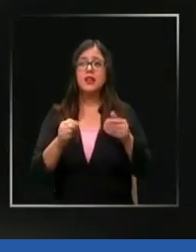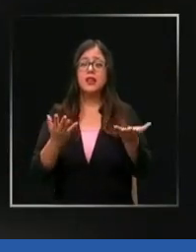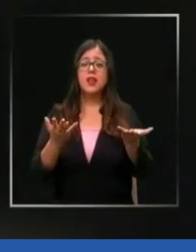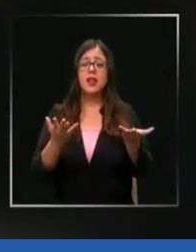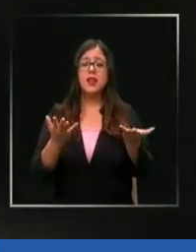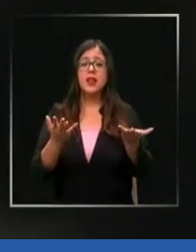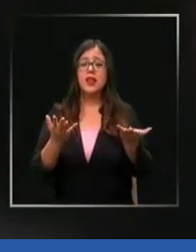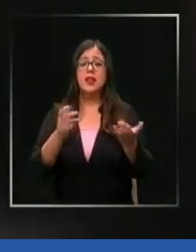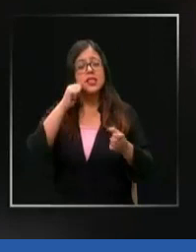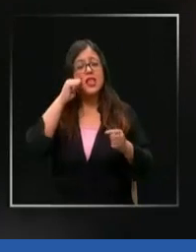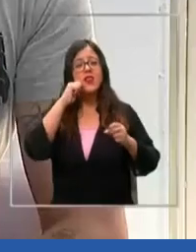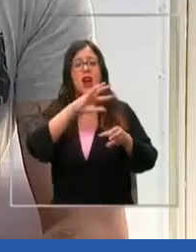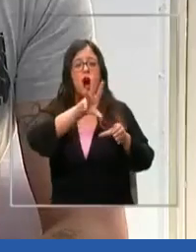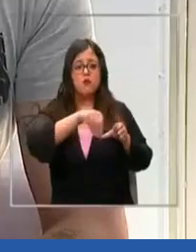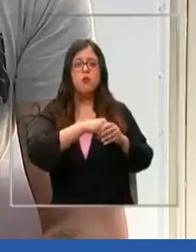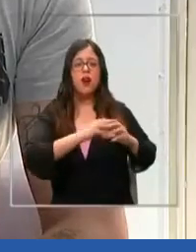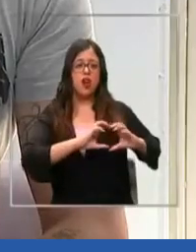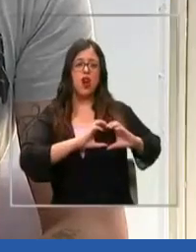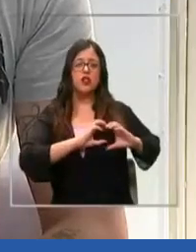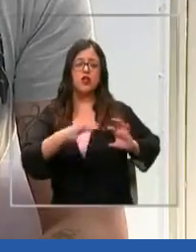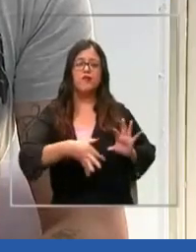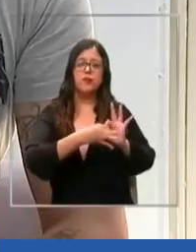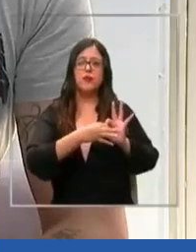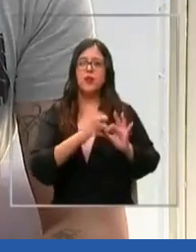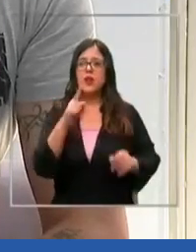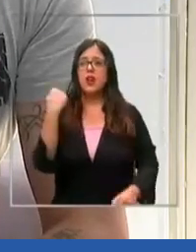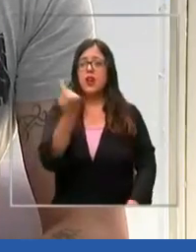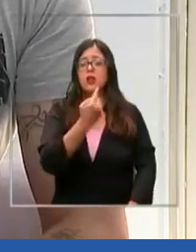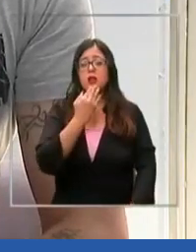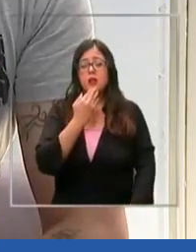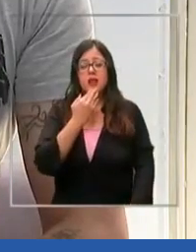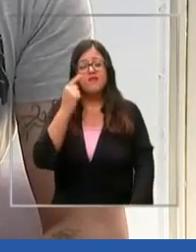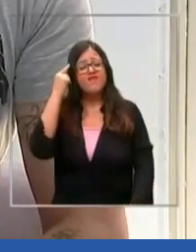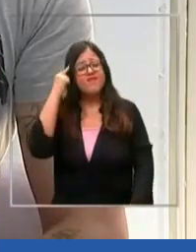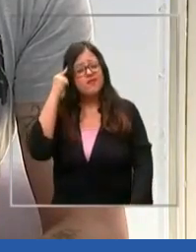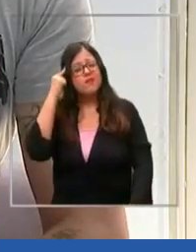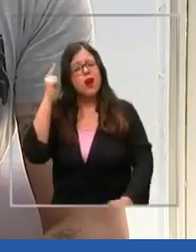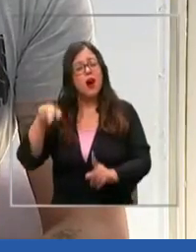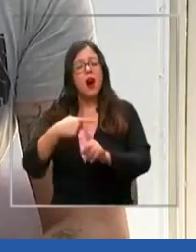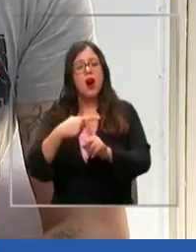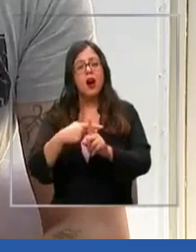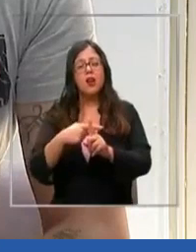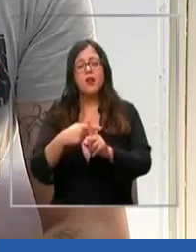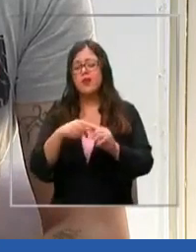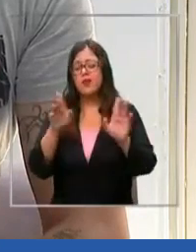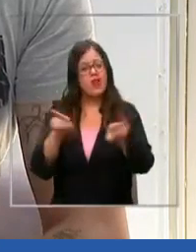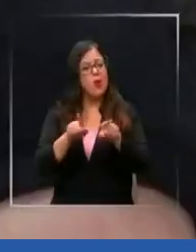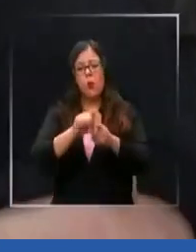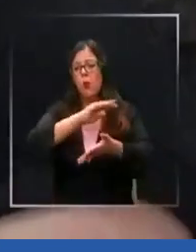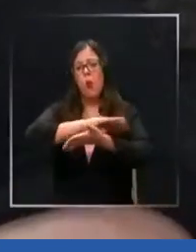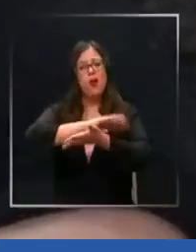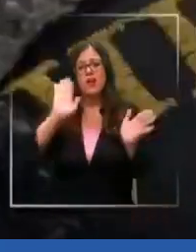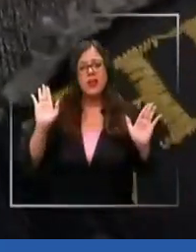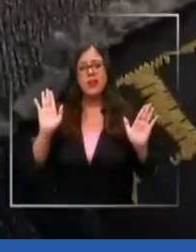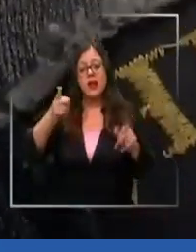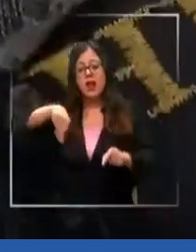un espacio en nuestros corazones. Lo supimos tomar nosotros también a bien, porque dentro de todo dijimos ya, la fiesta va igual.